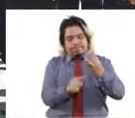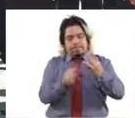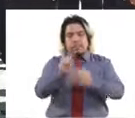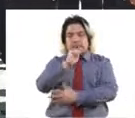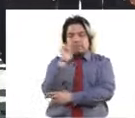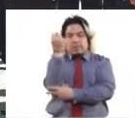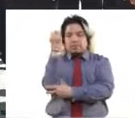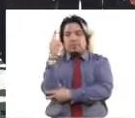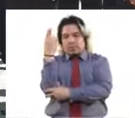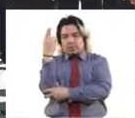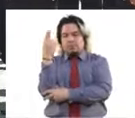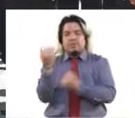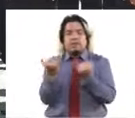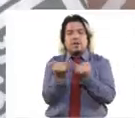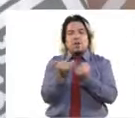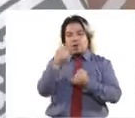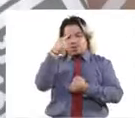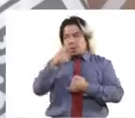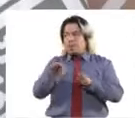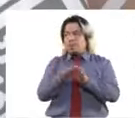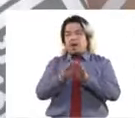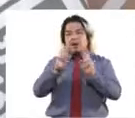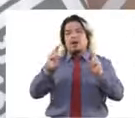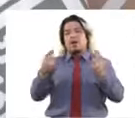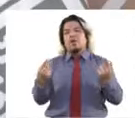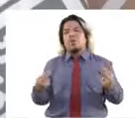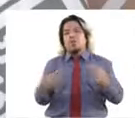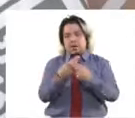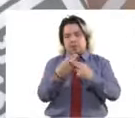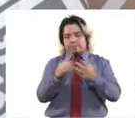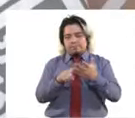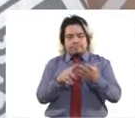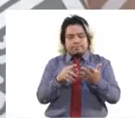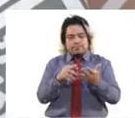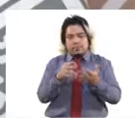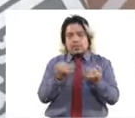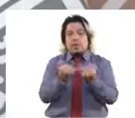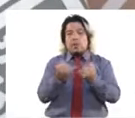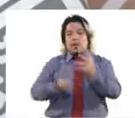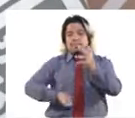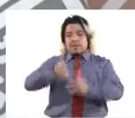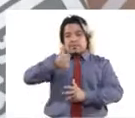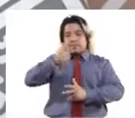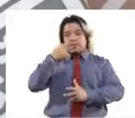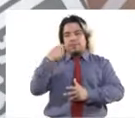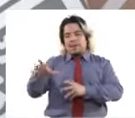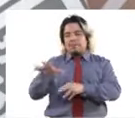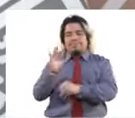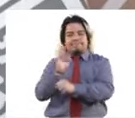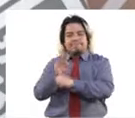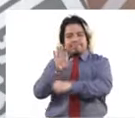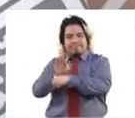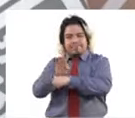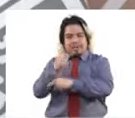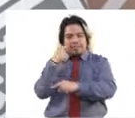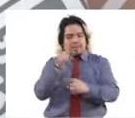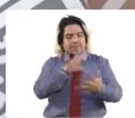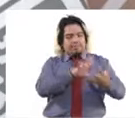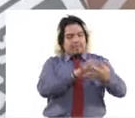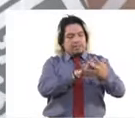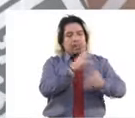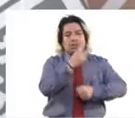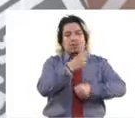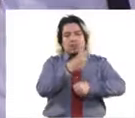Superior Universitario en Urgencias Médicas. Además, se gradúa la primera generación de custodia penitenciaria y la segunda generación de